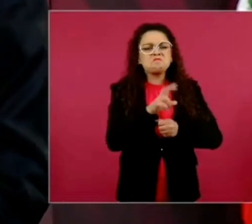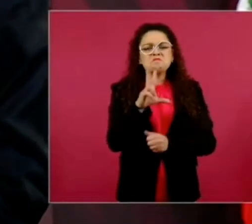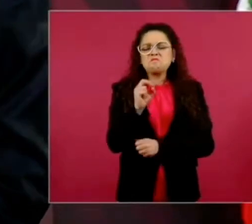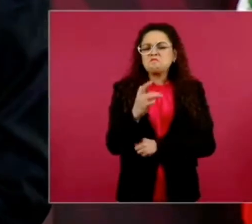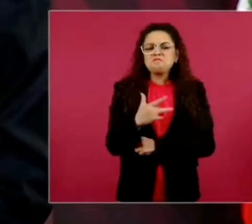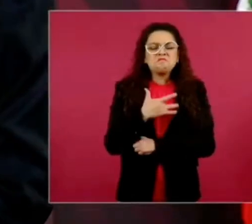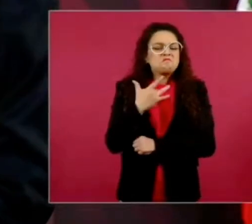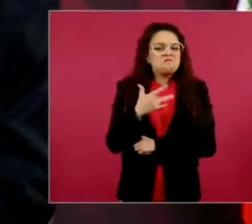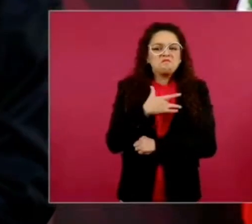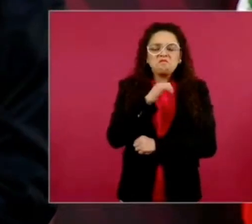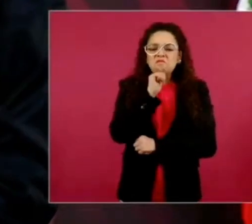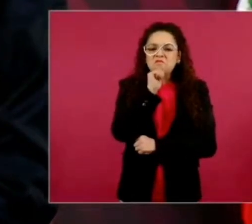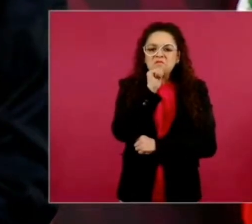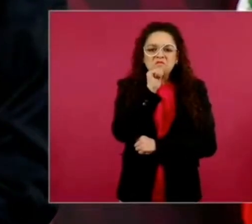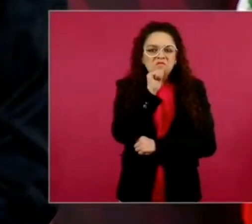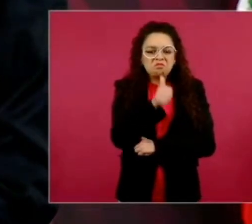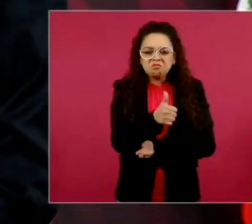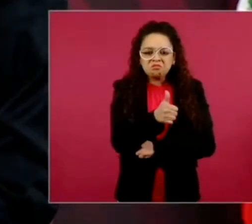Podrá suceder